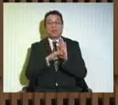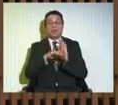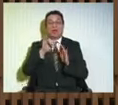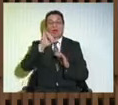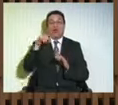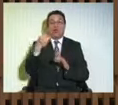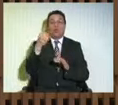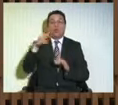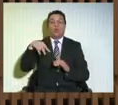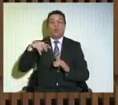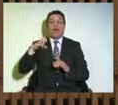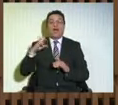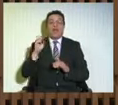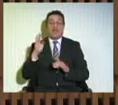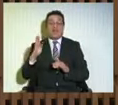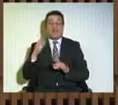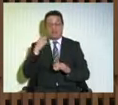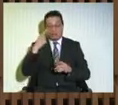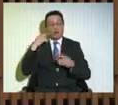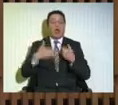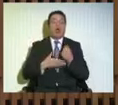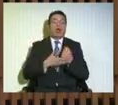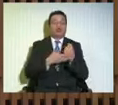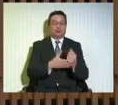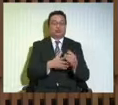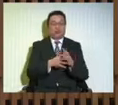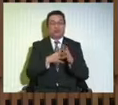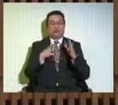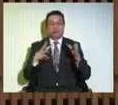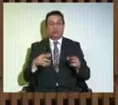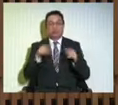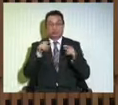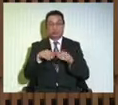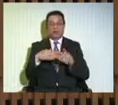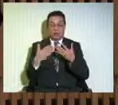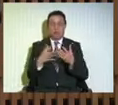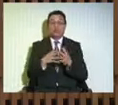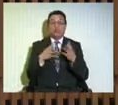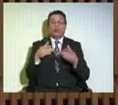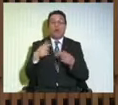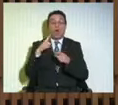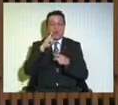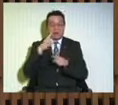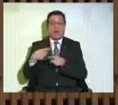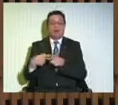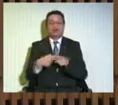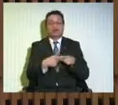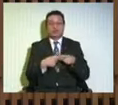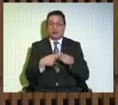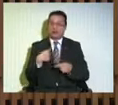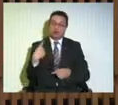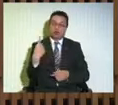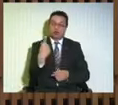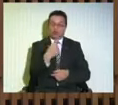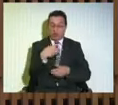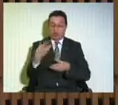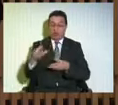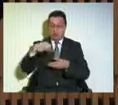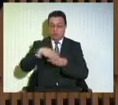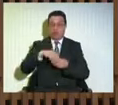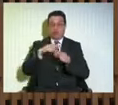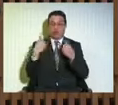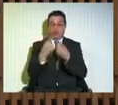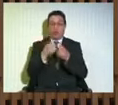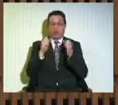gran aporte en este objetivo. Son un gran aporte en que podamos tener una sociedad en que todos quepamos, en que todos